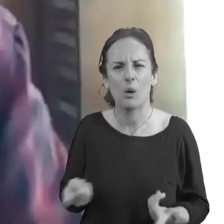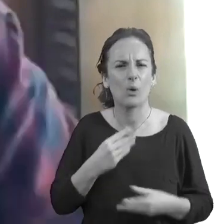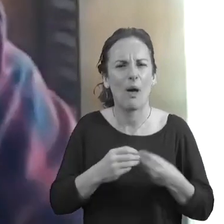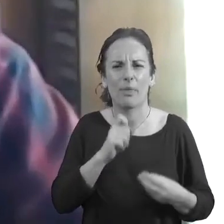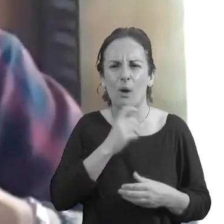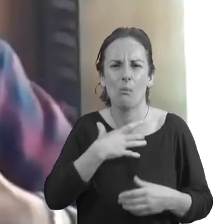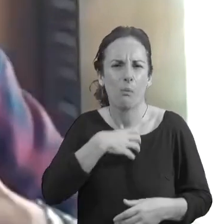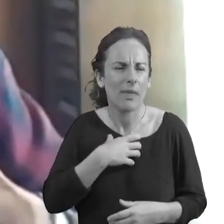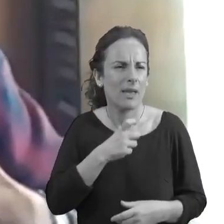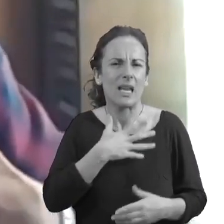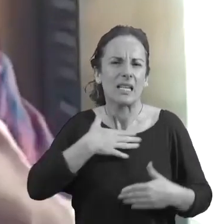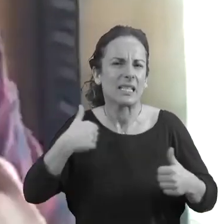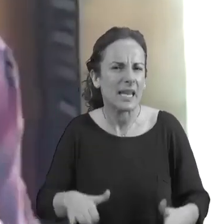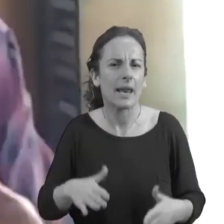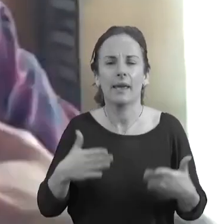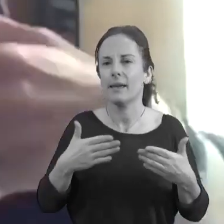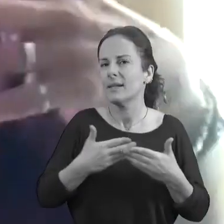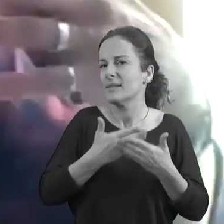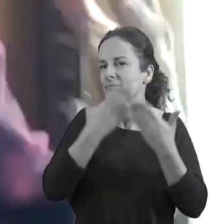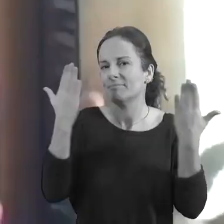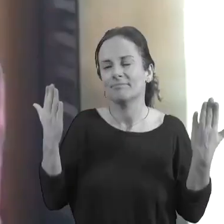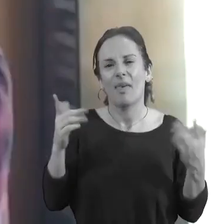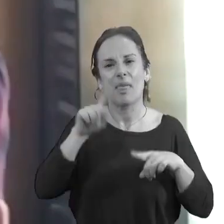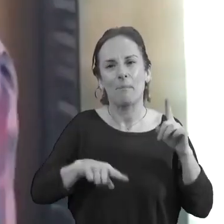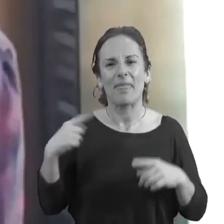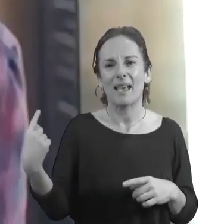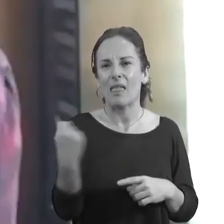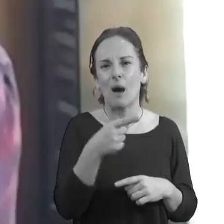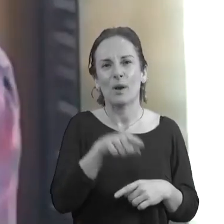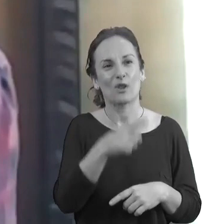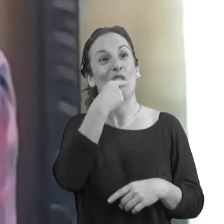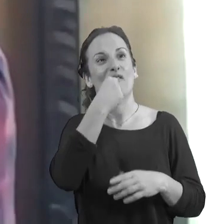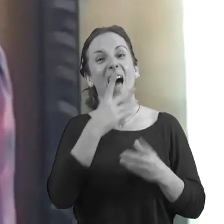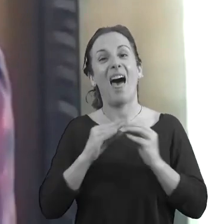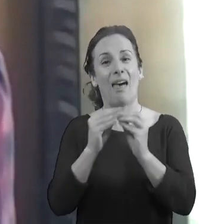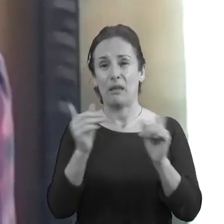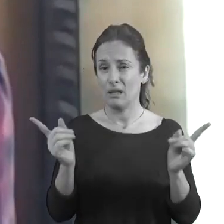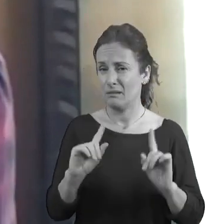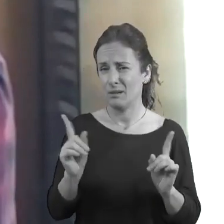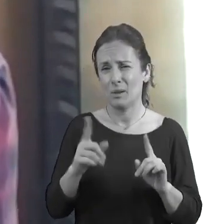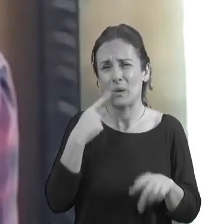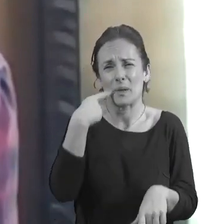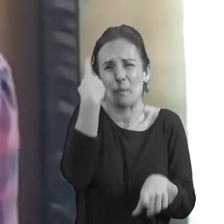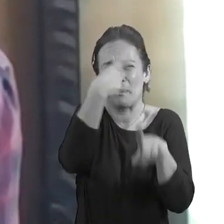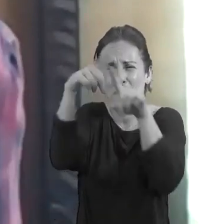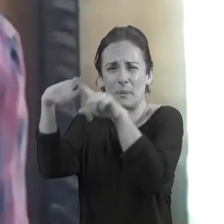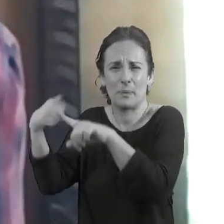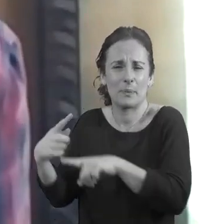dónde le aparece que cuestiona. Hasta, en fin, esto es muy complejo, ¿no? Y creo que no estamos en posición